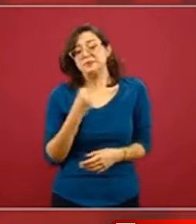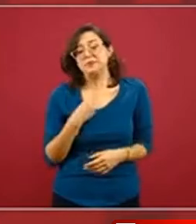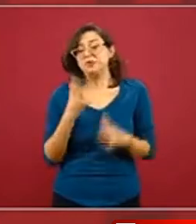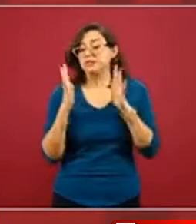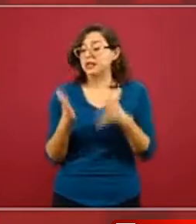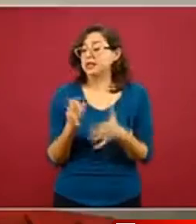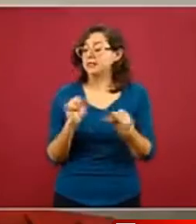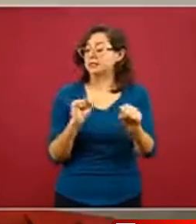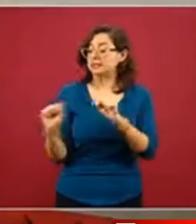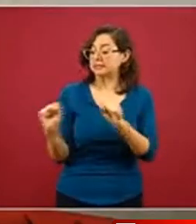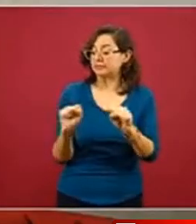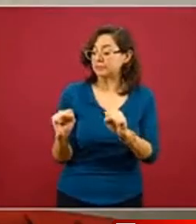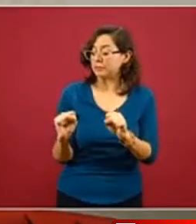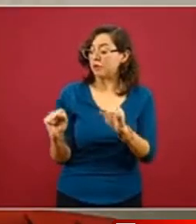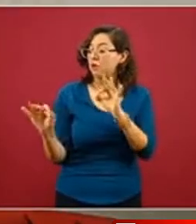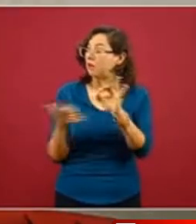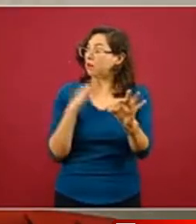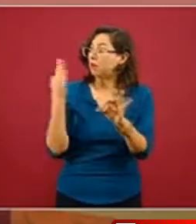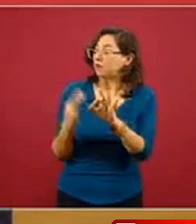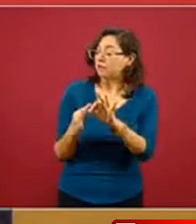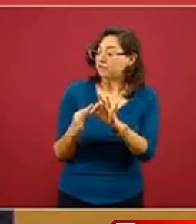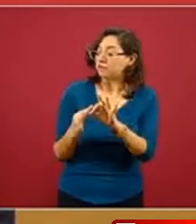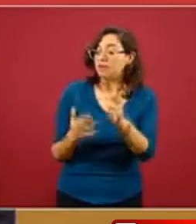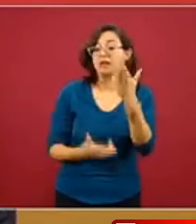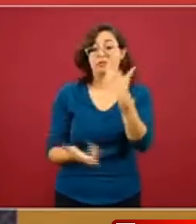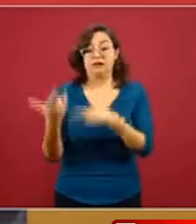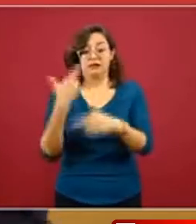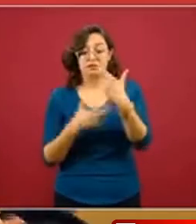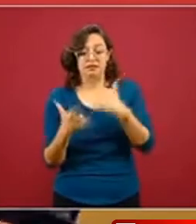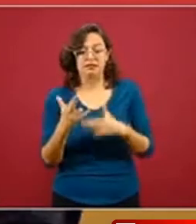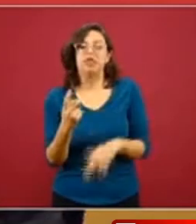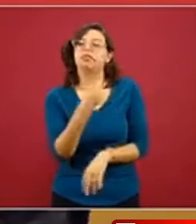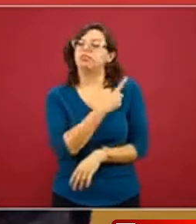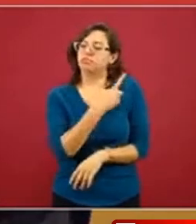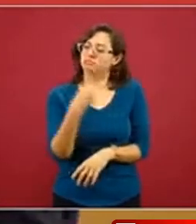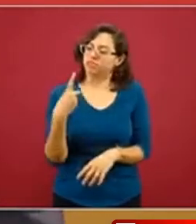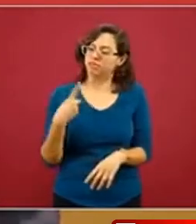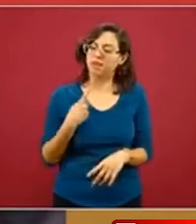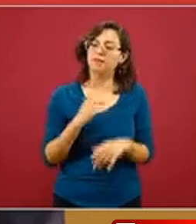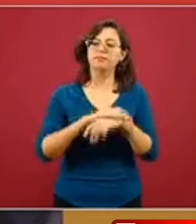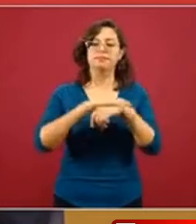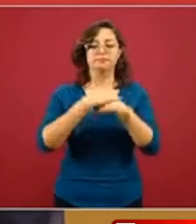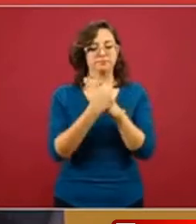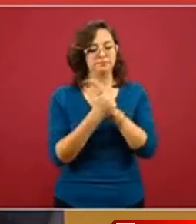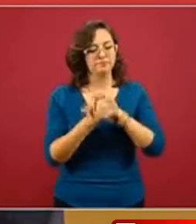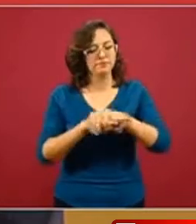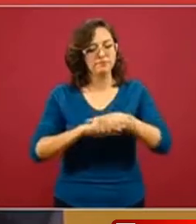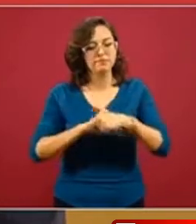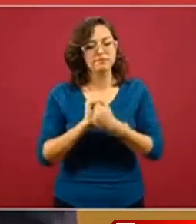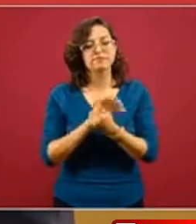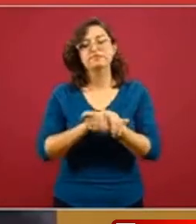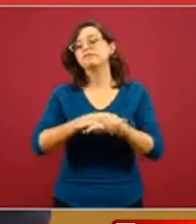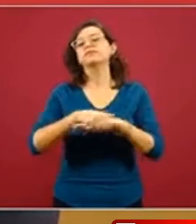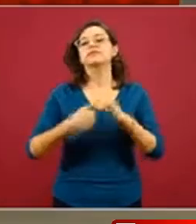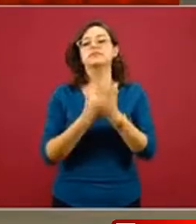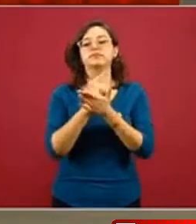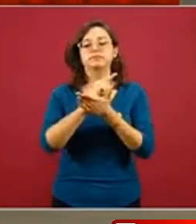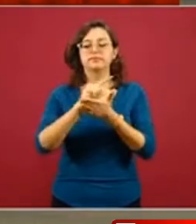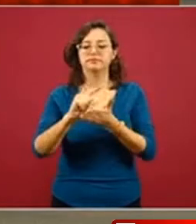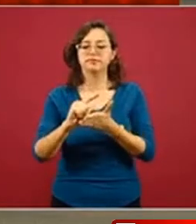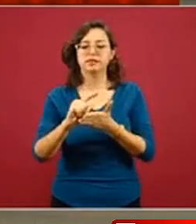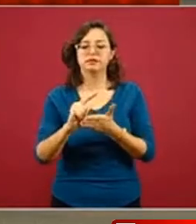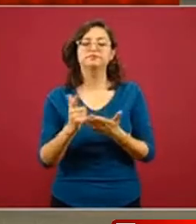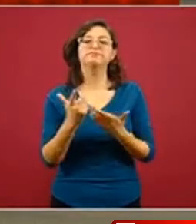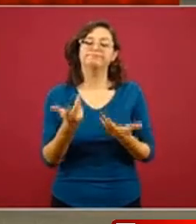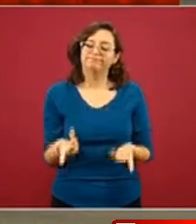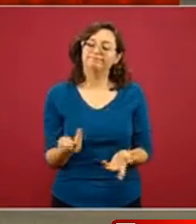edificio. Regresando, hay que lavarse las manos, todas y todos. Regresamos al edificio y ciertamente